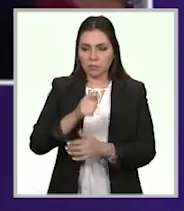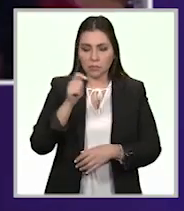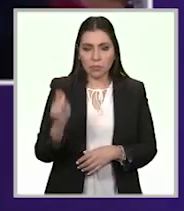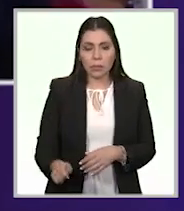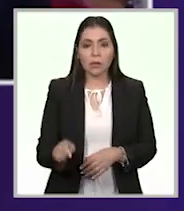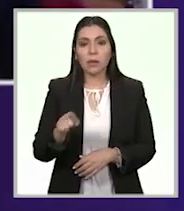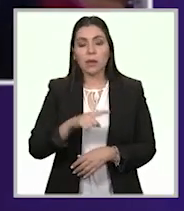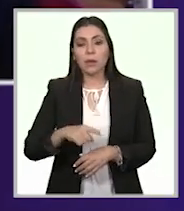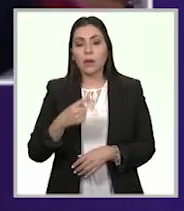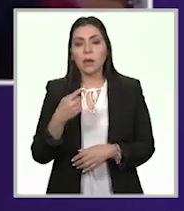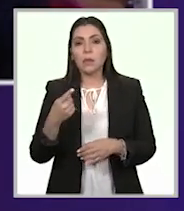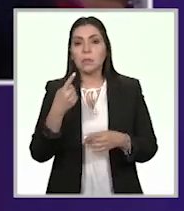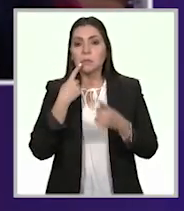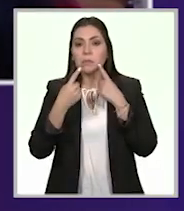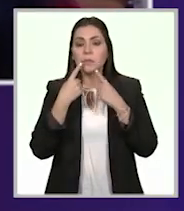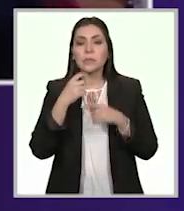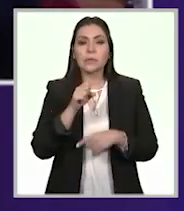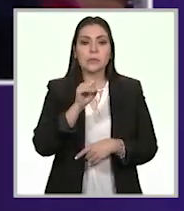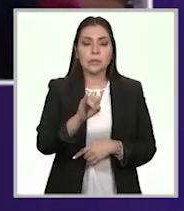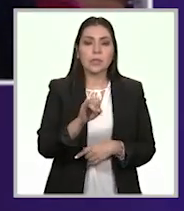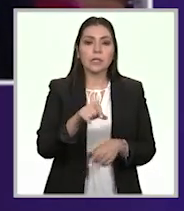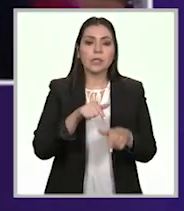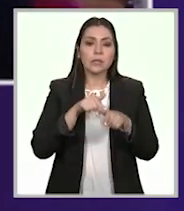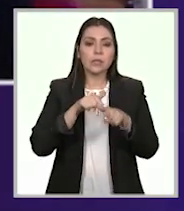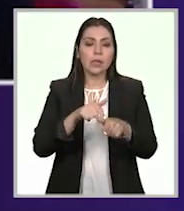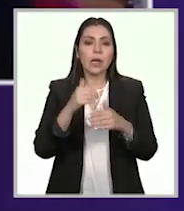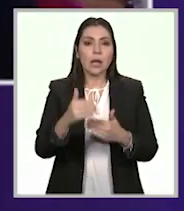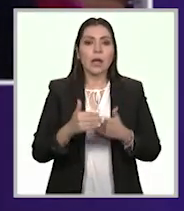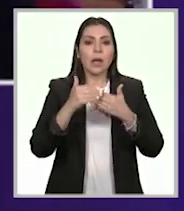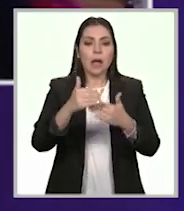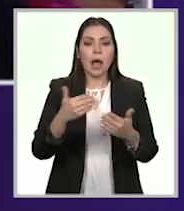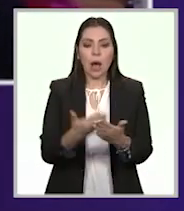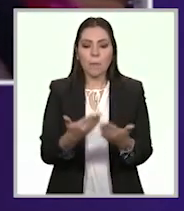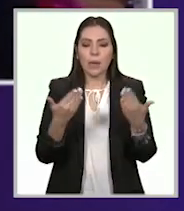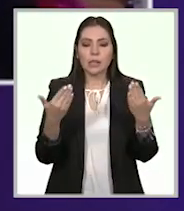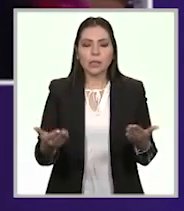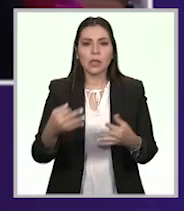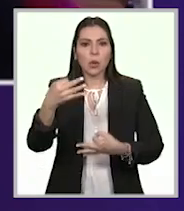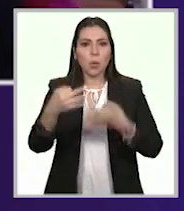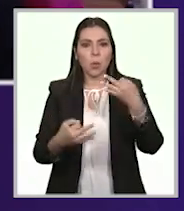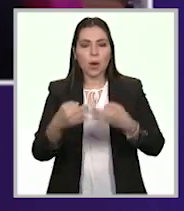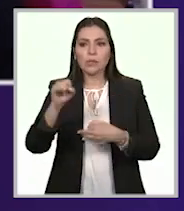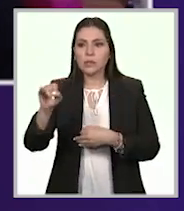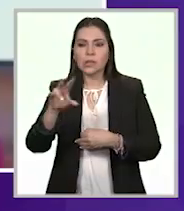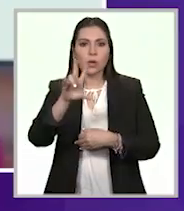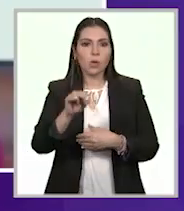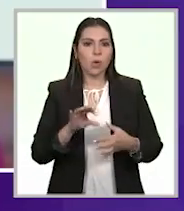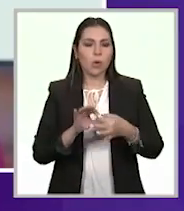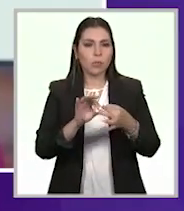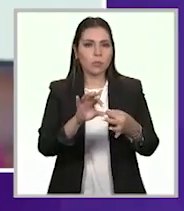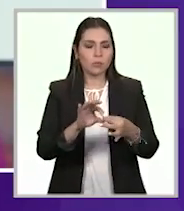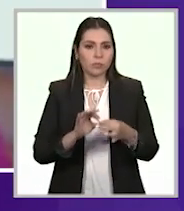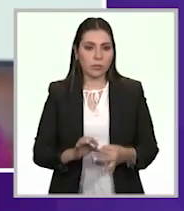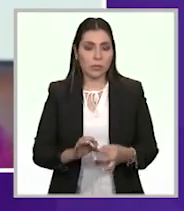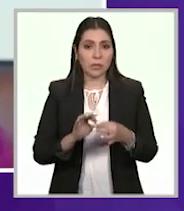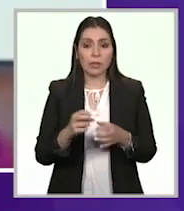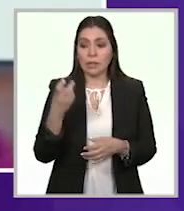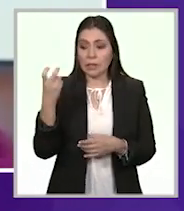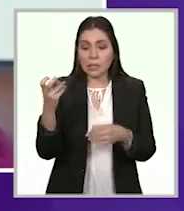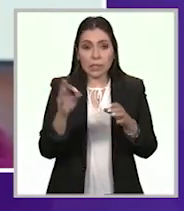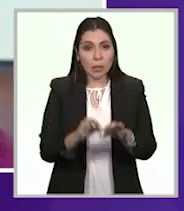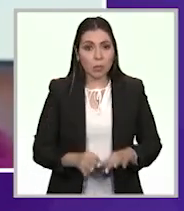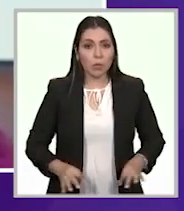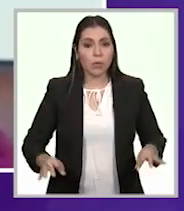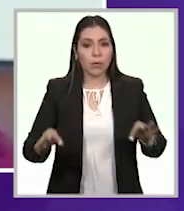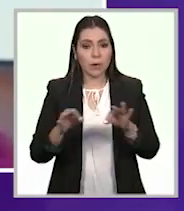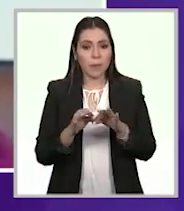o vincula, ya sea si hablamos de precedente persuasivo, vinculante al juez del presente. Esto es muy importante